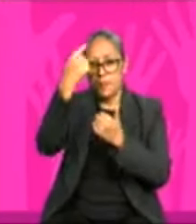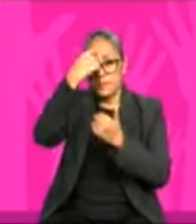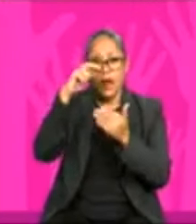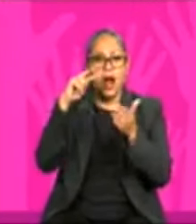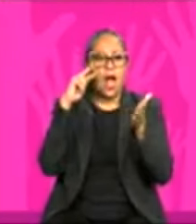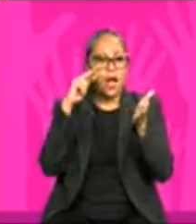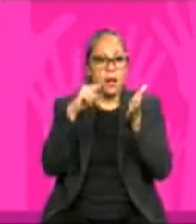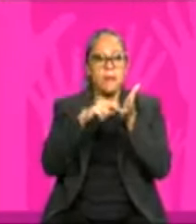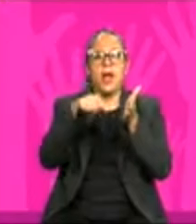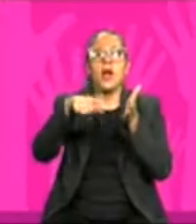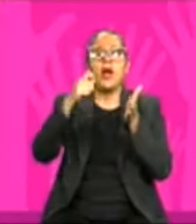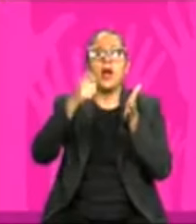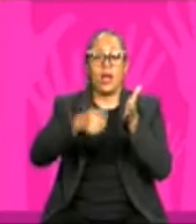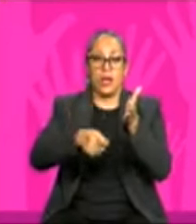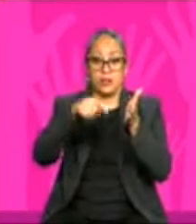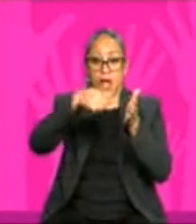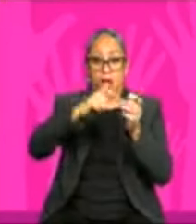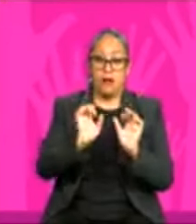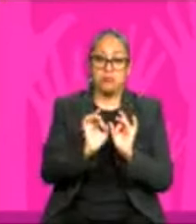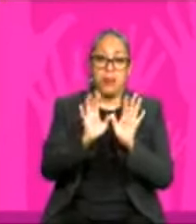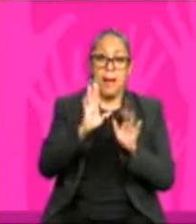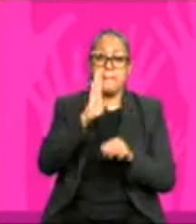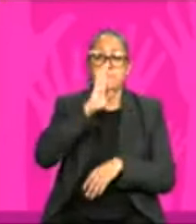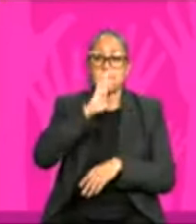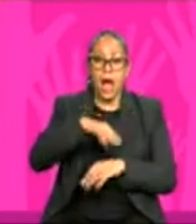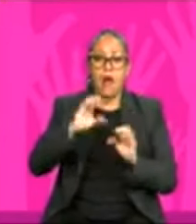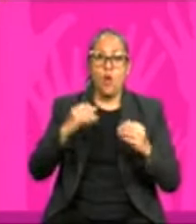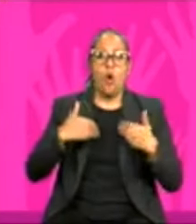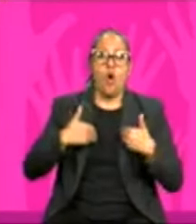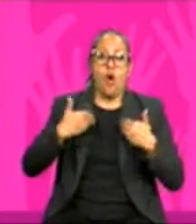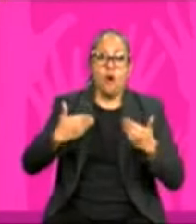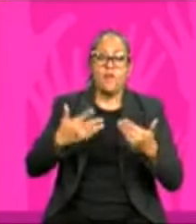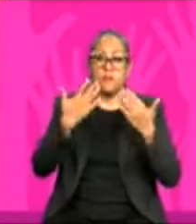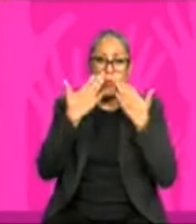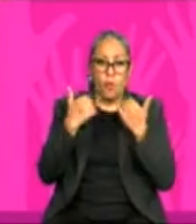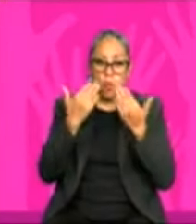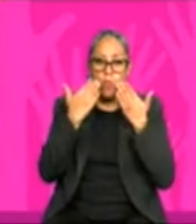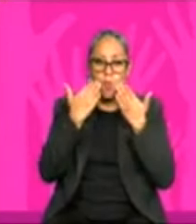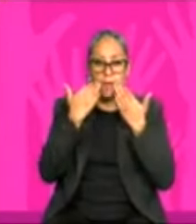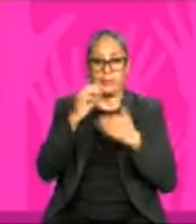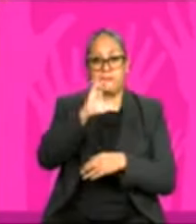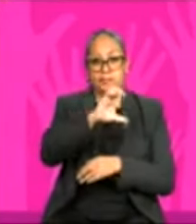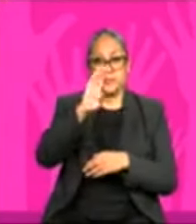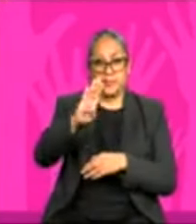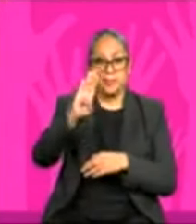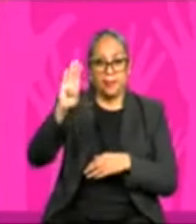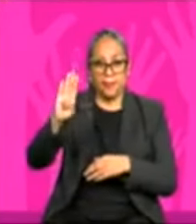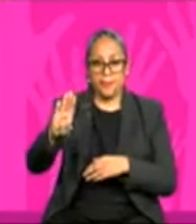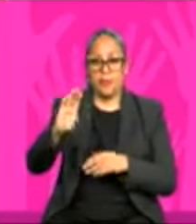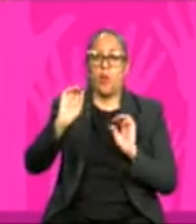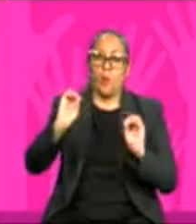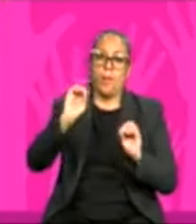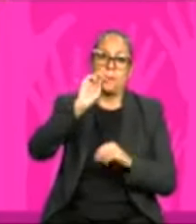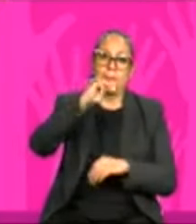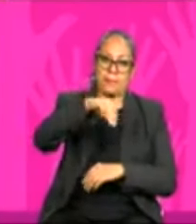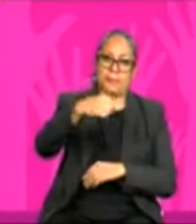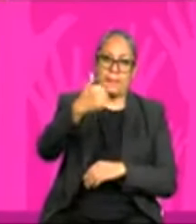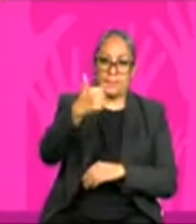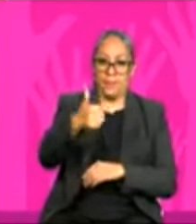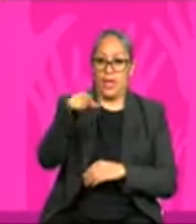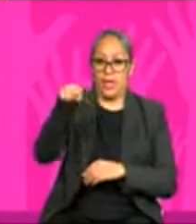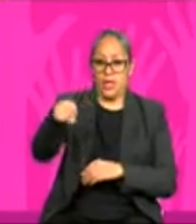y todo aquel que haya traicionado la confianza del pueblo de Morelos. Ni Cuauhtémoc Blanco, ni tú, Margarita,